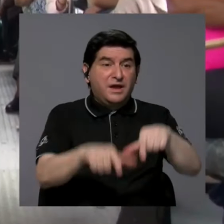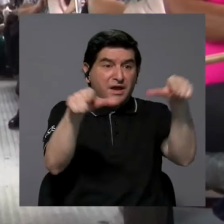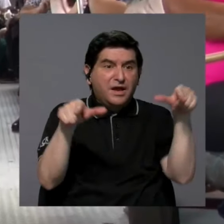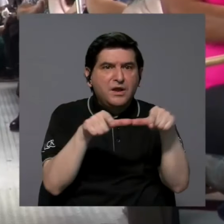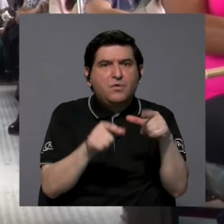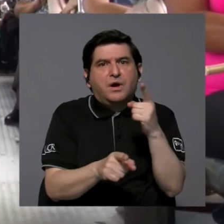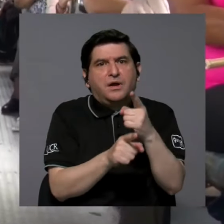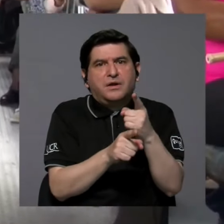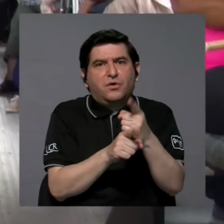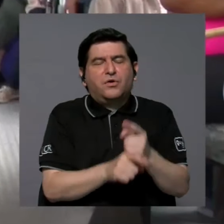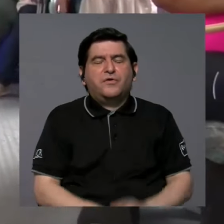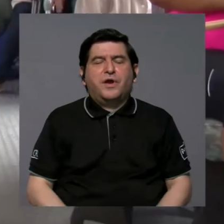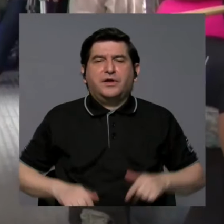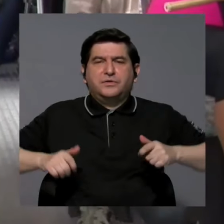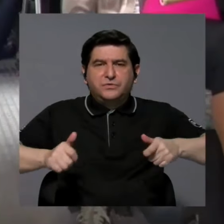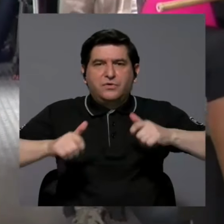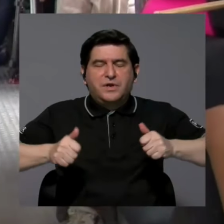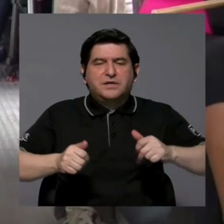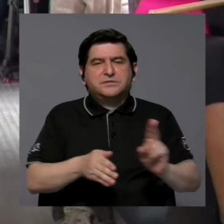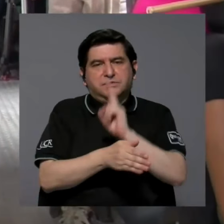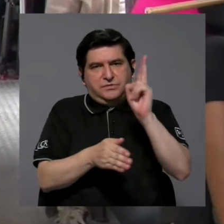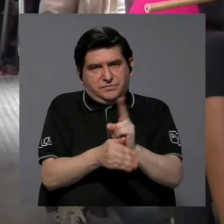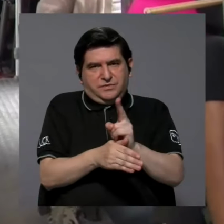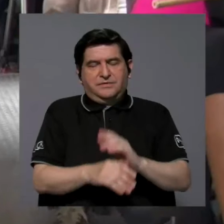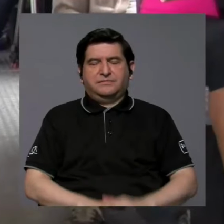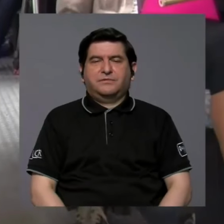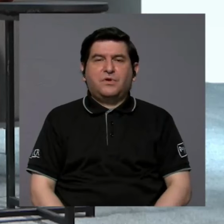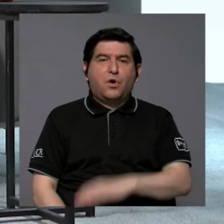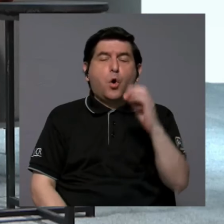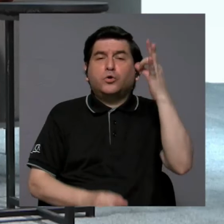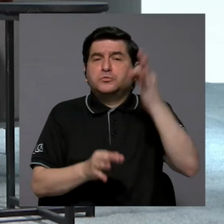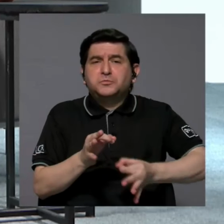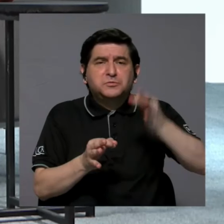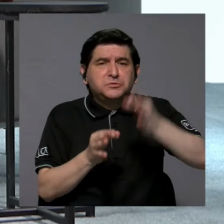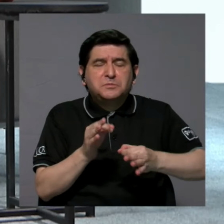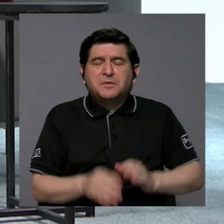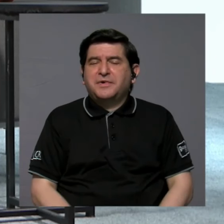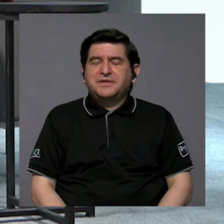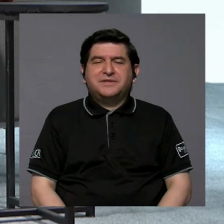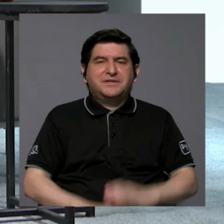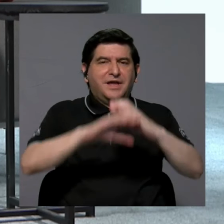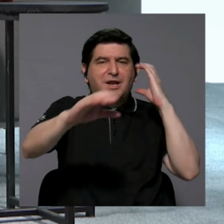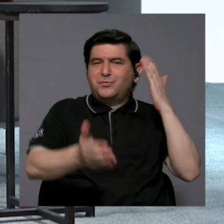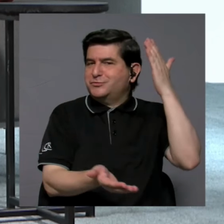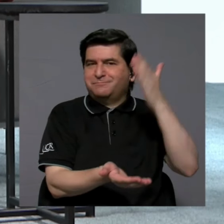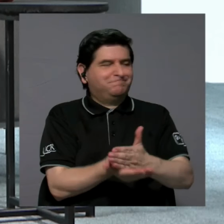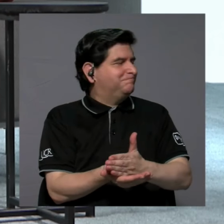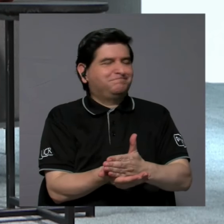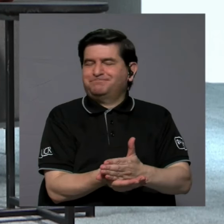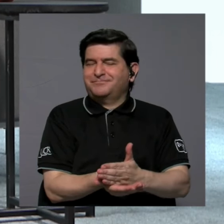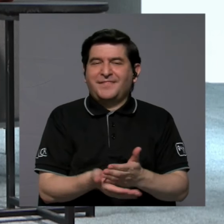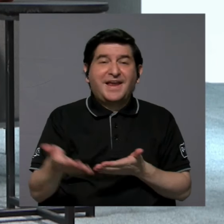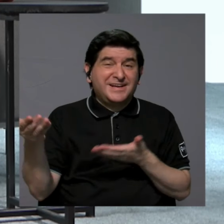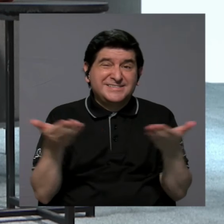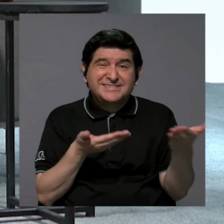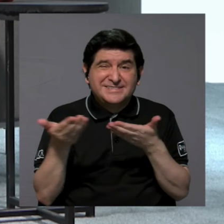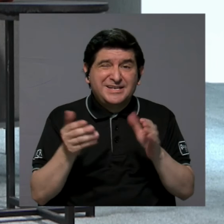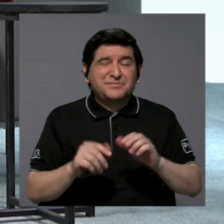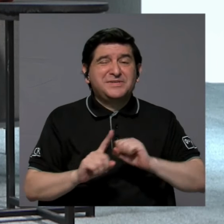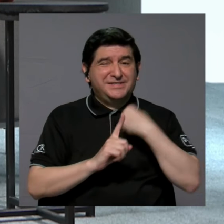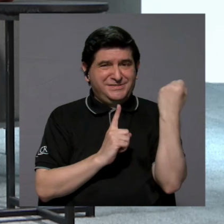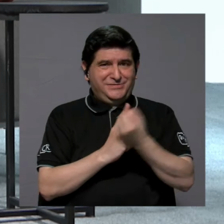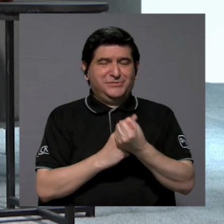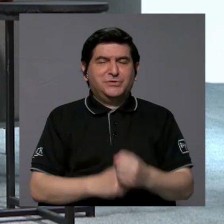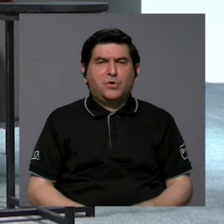silla de ruedas, o donde podría viajar la silla de ruedas. Exacto. O simplemente no les paran, es un tema del servicio. Entonces,